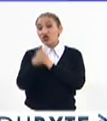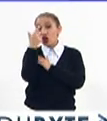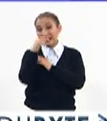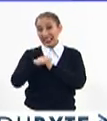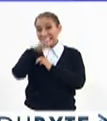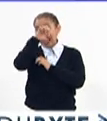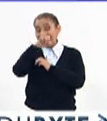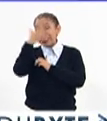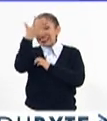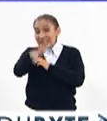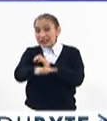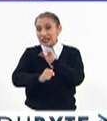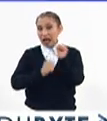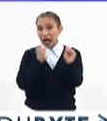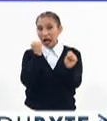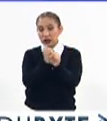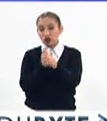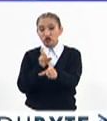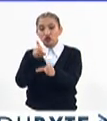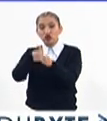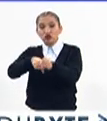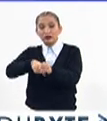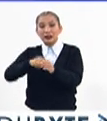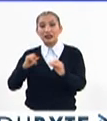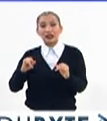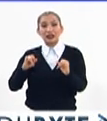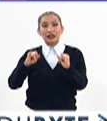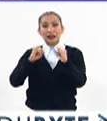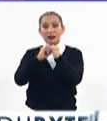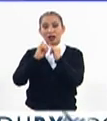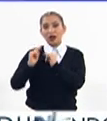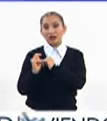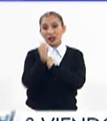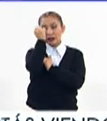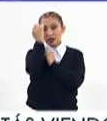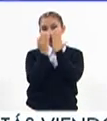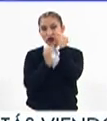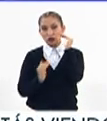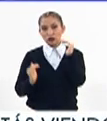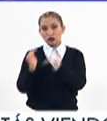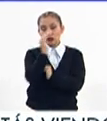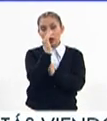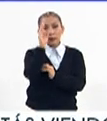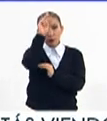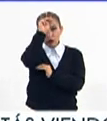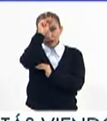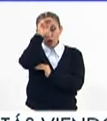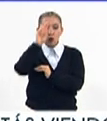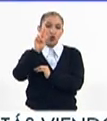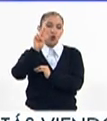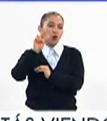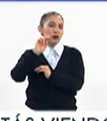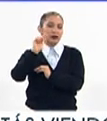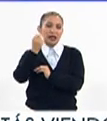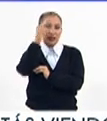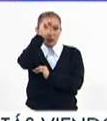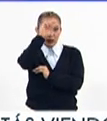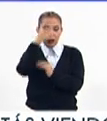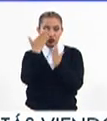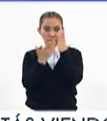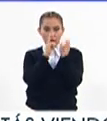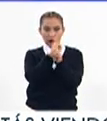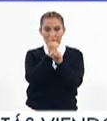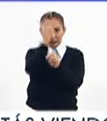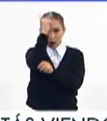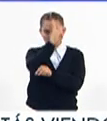a la edad de 10 años, ingresó al Instituto Tecnológico de Estudios Superiores Monterrey, donde estudió la